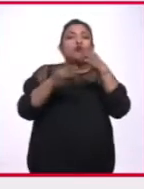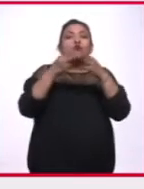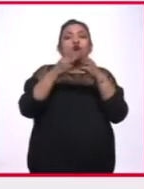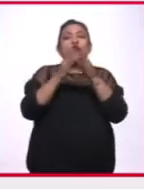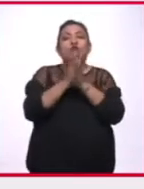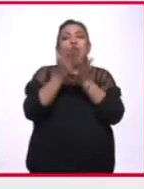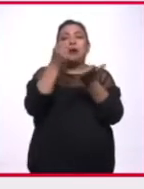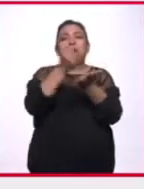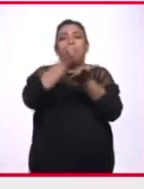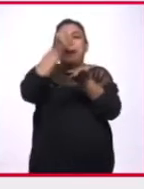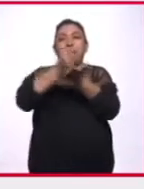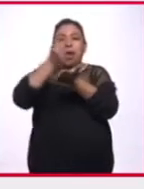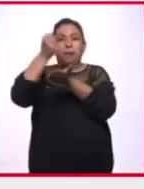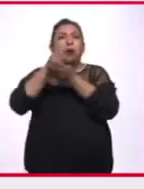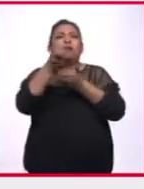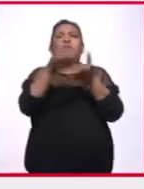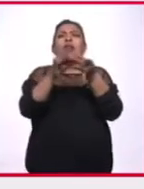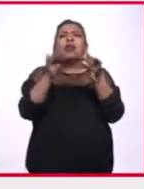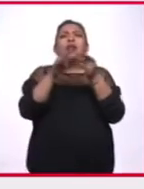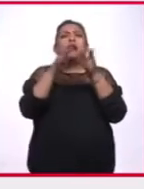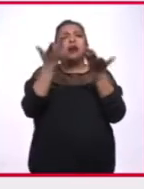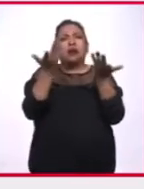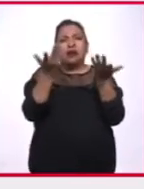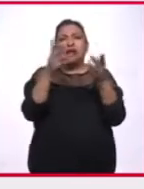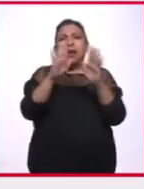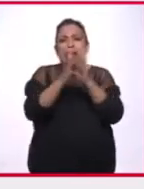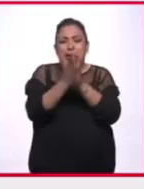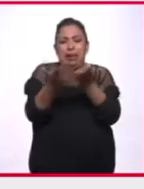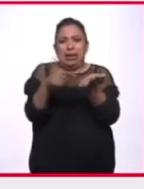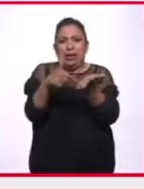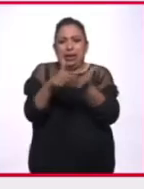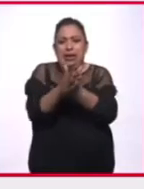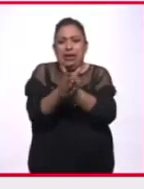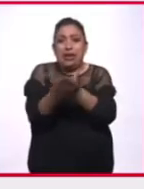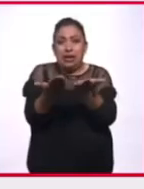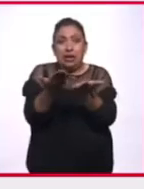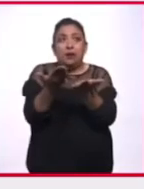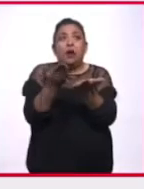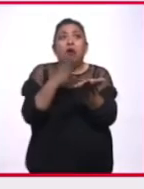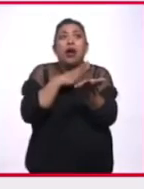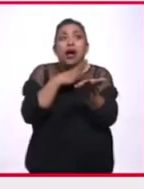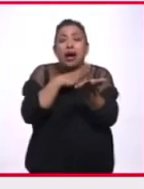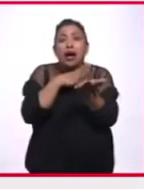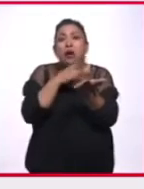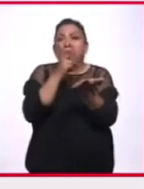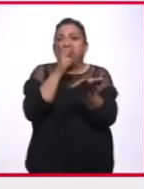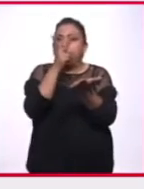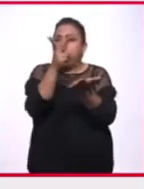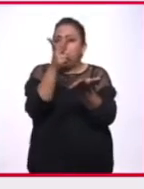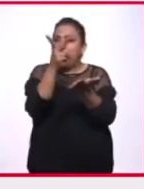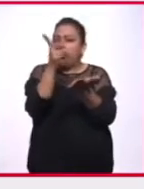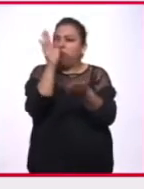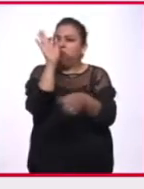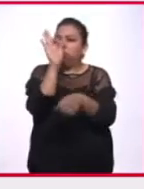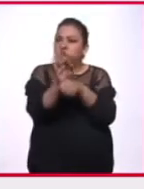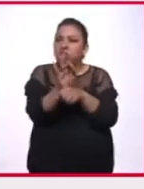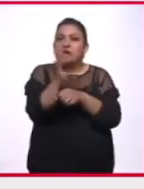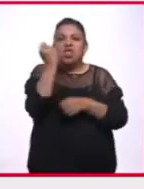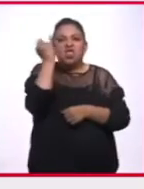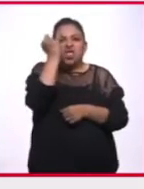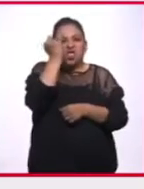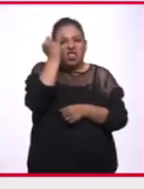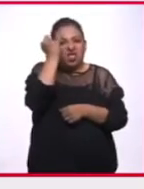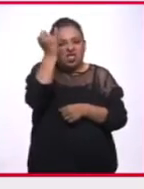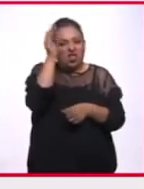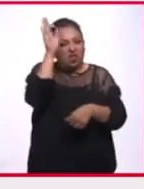editorial. Háblenos un poco de esta aproximación. El libro finalmente es la vía regia de la palabra y por ende de las ideas